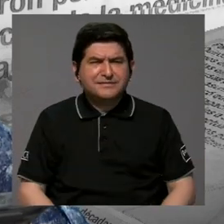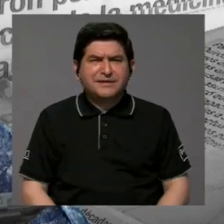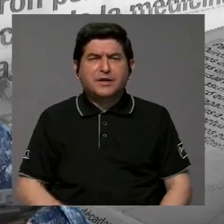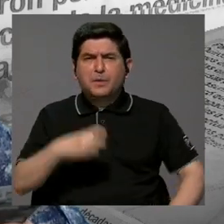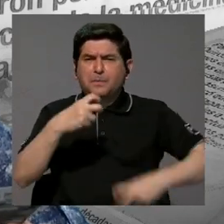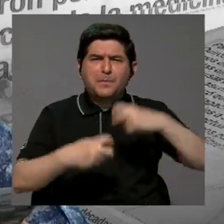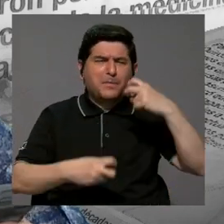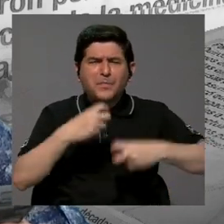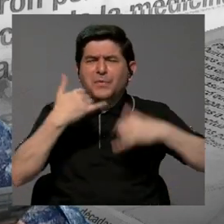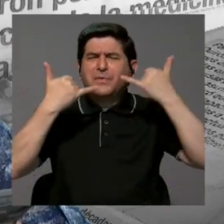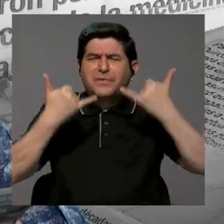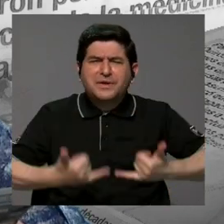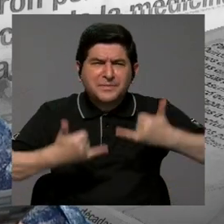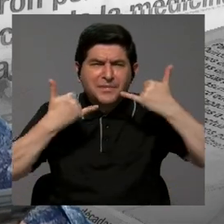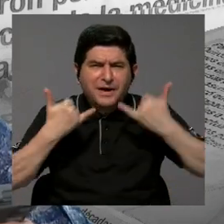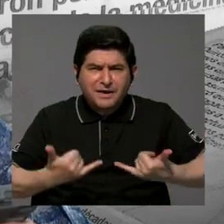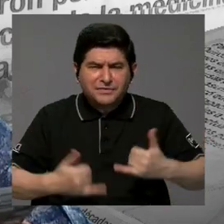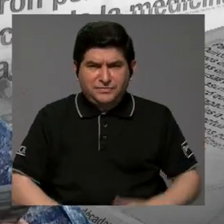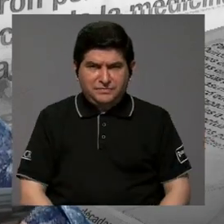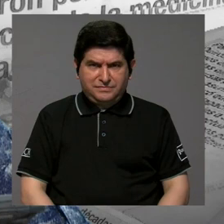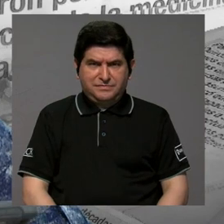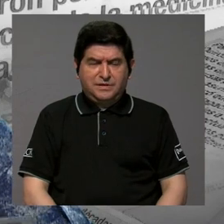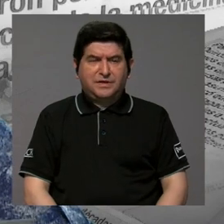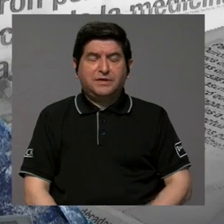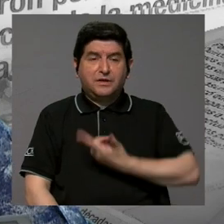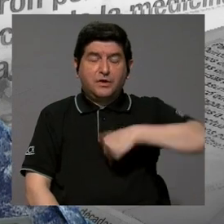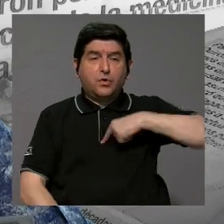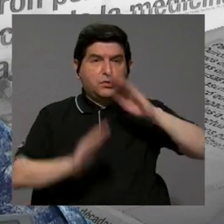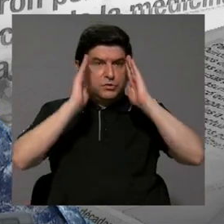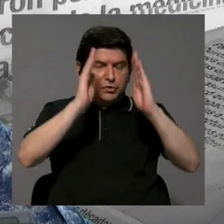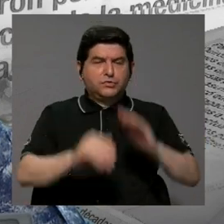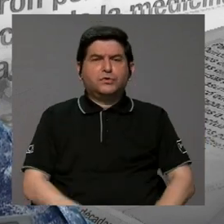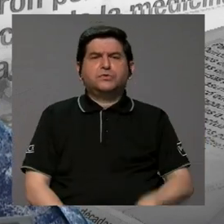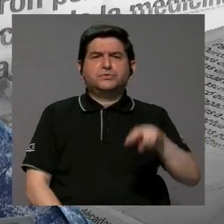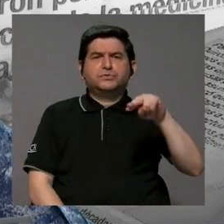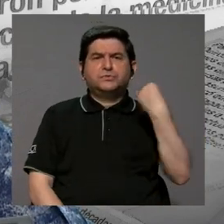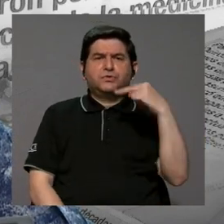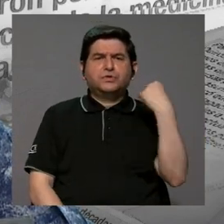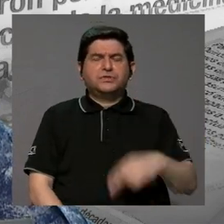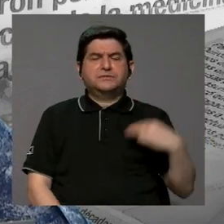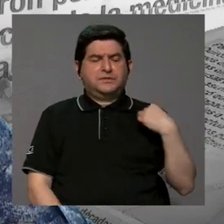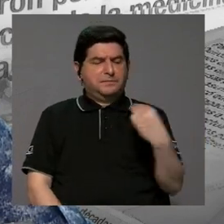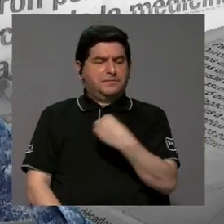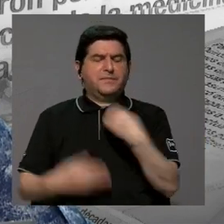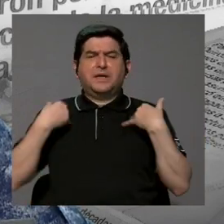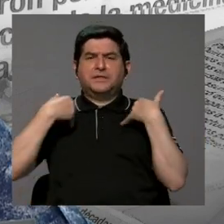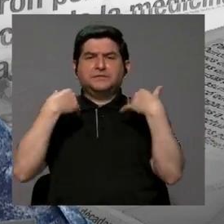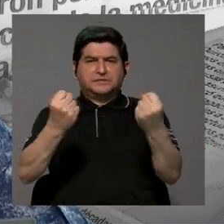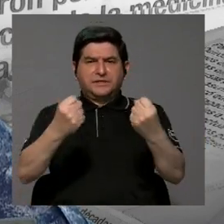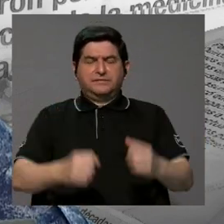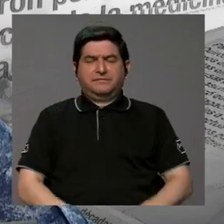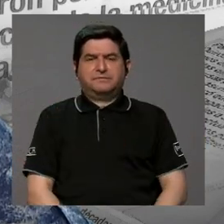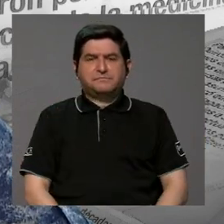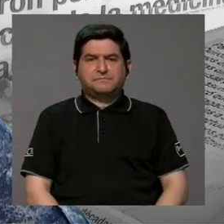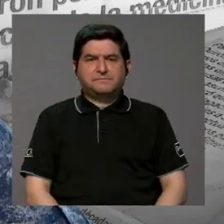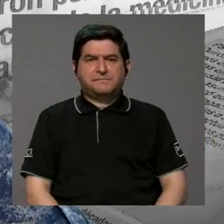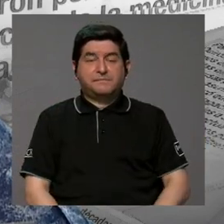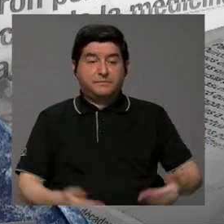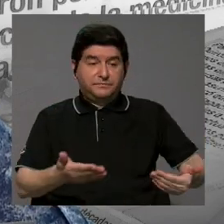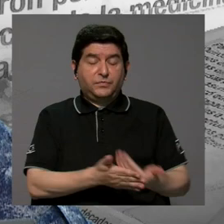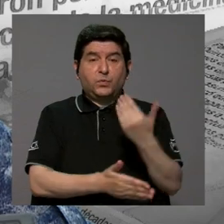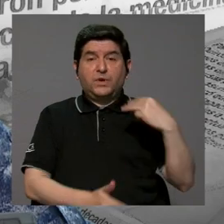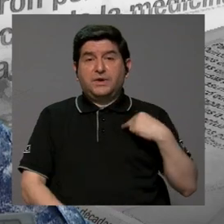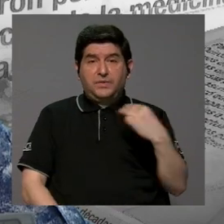la problemática en este momento? Porque bueno, escuchamos el anuncio del Ministerio de Salud, llegando la